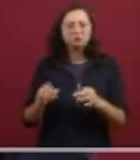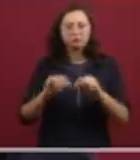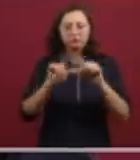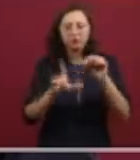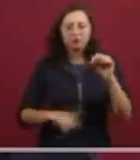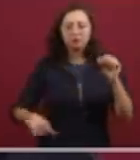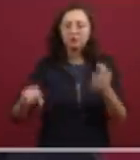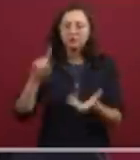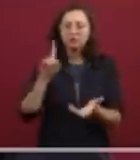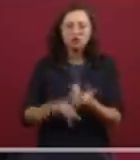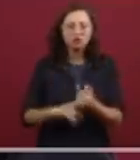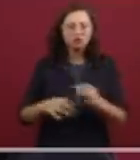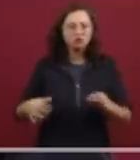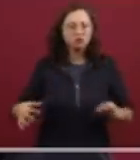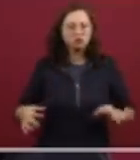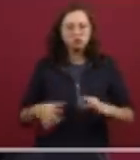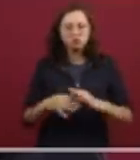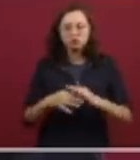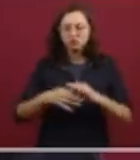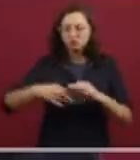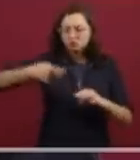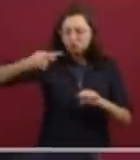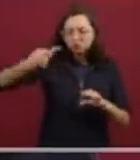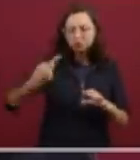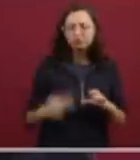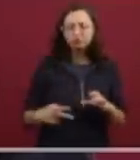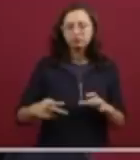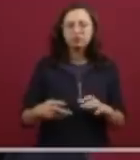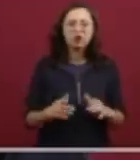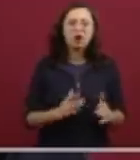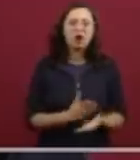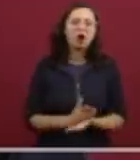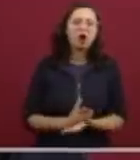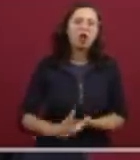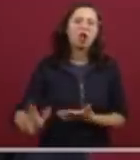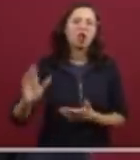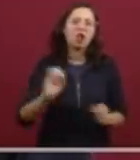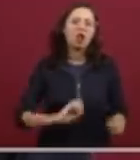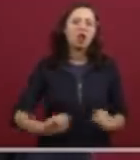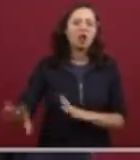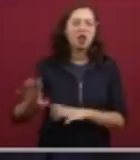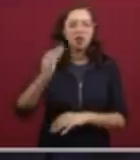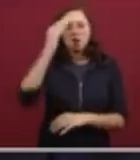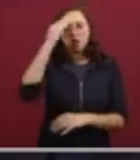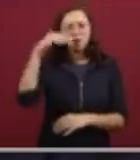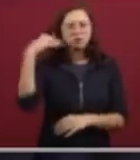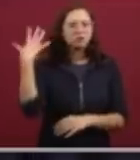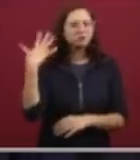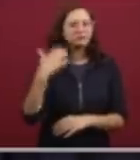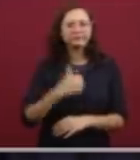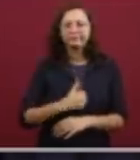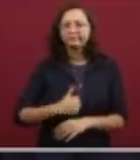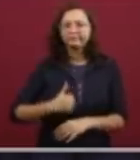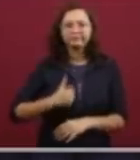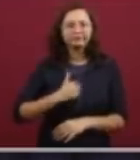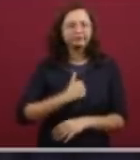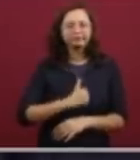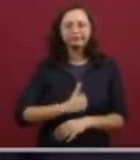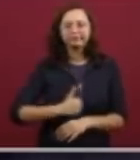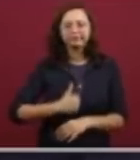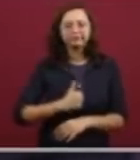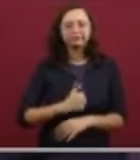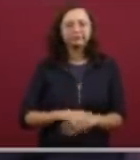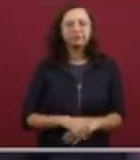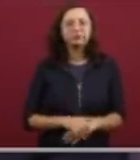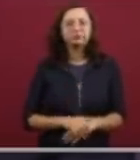país, estén en la marginación y en el olvido. Por eso, todos